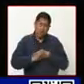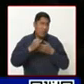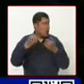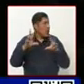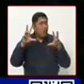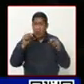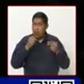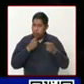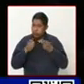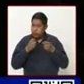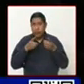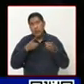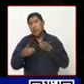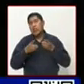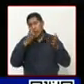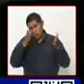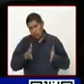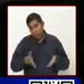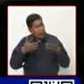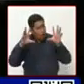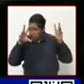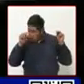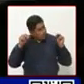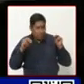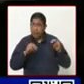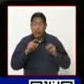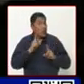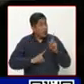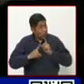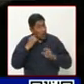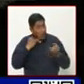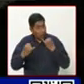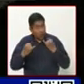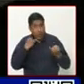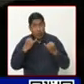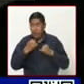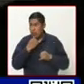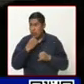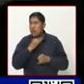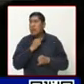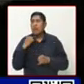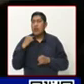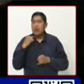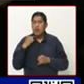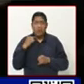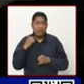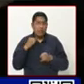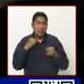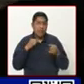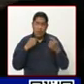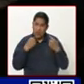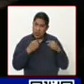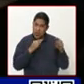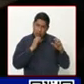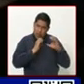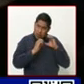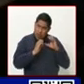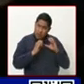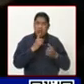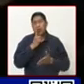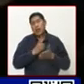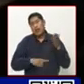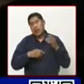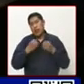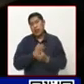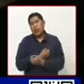enero ya no ejerce como director. Si gusta algún dato del padre, directamente tendría que comunicarse en lo que son